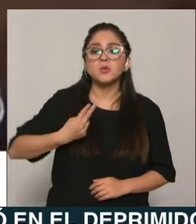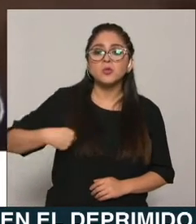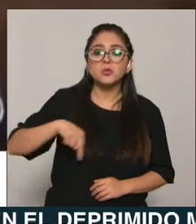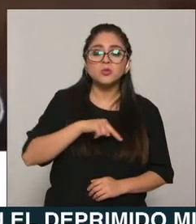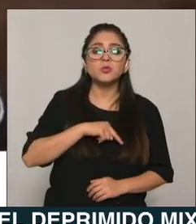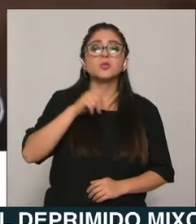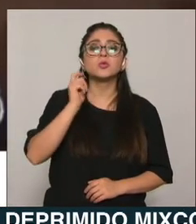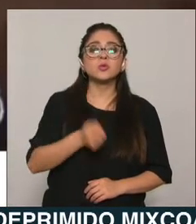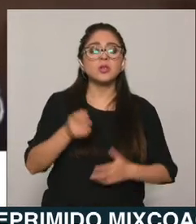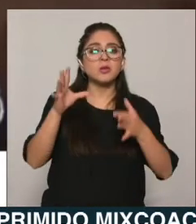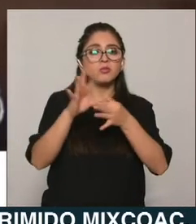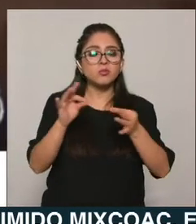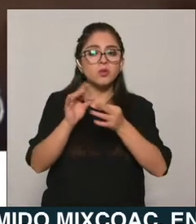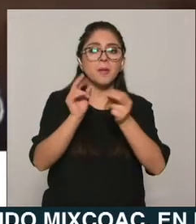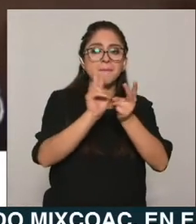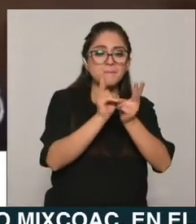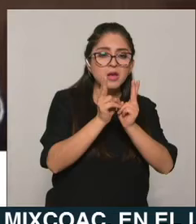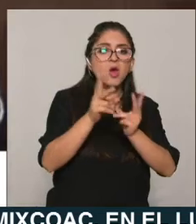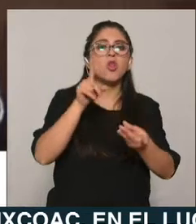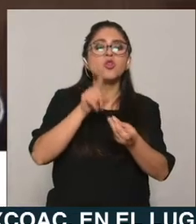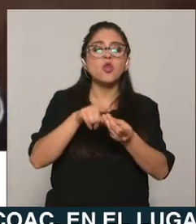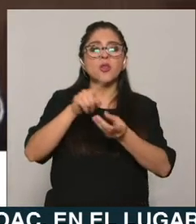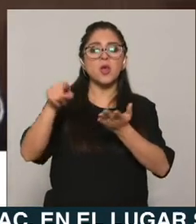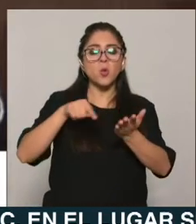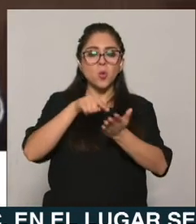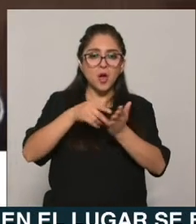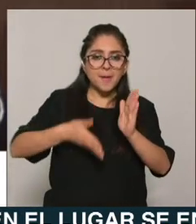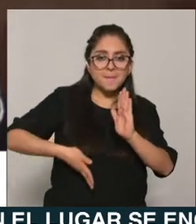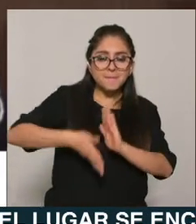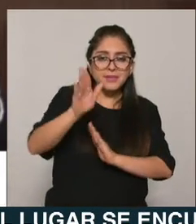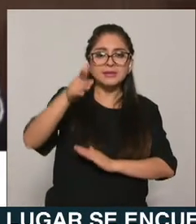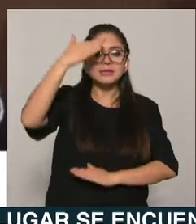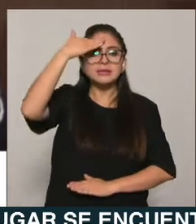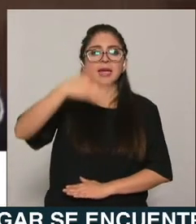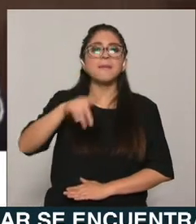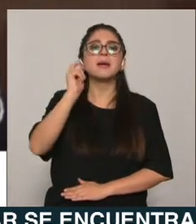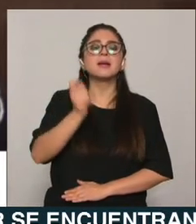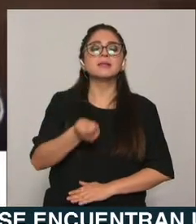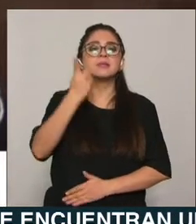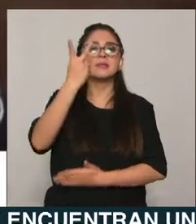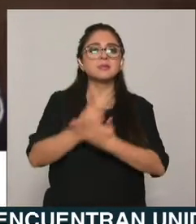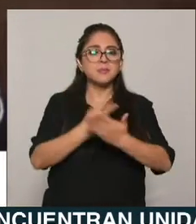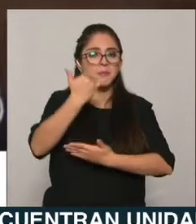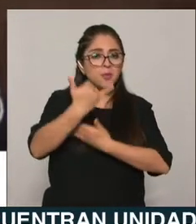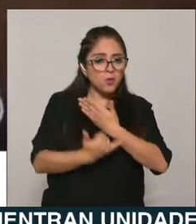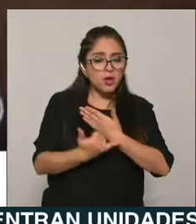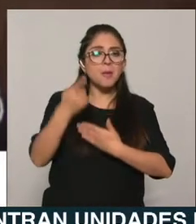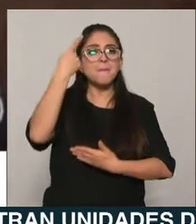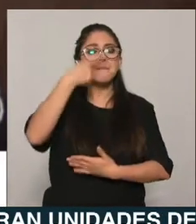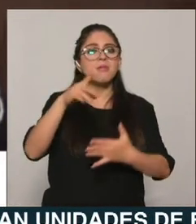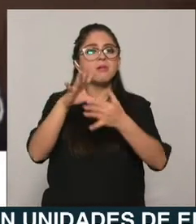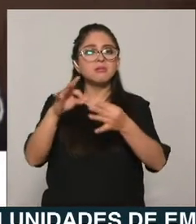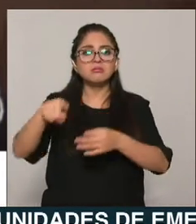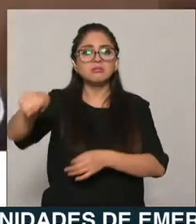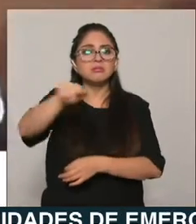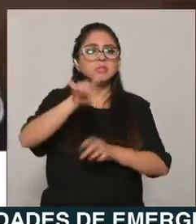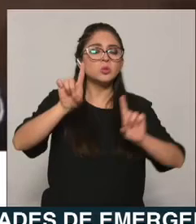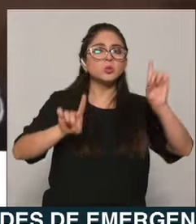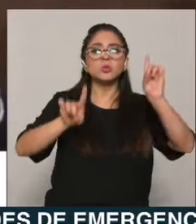correr la ruta para que estén enterados del proyecto y un poquito aclararle todas las dudas que